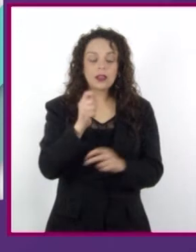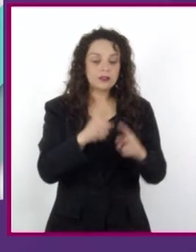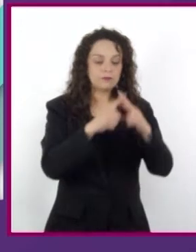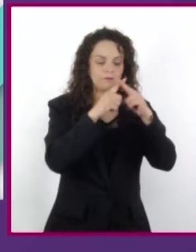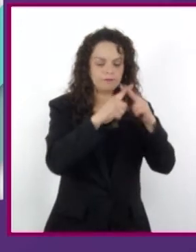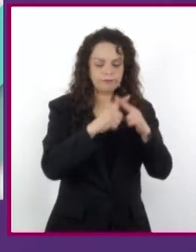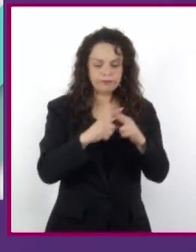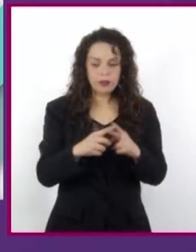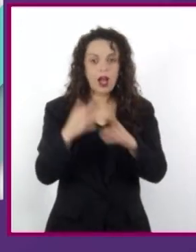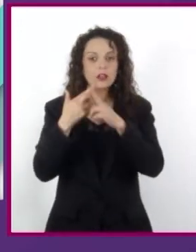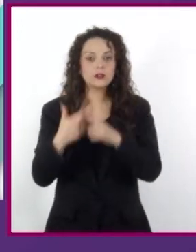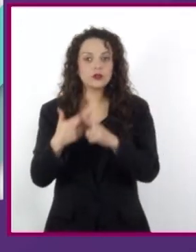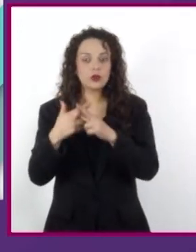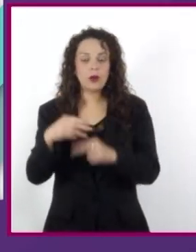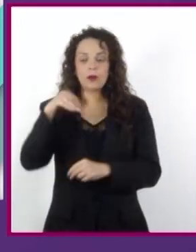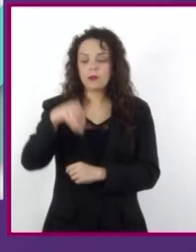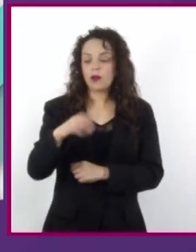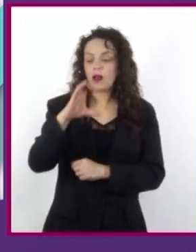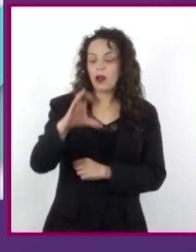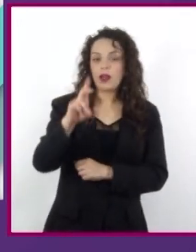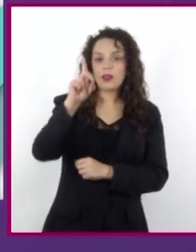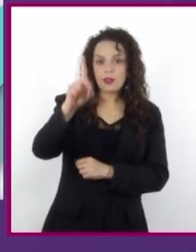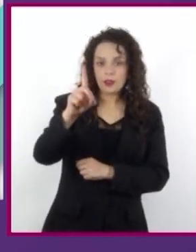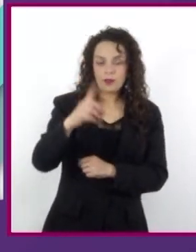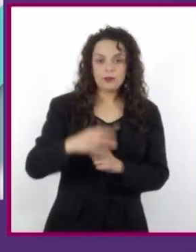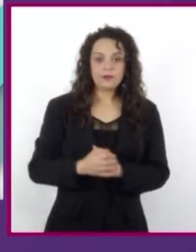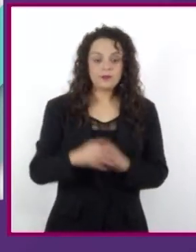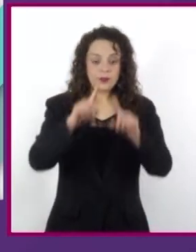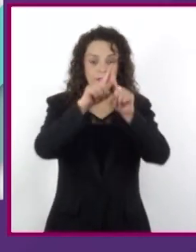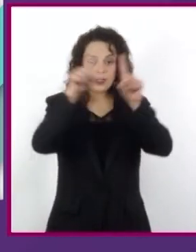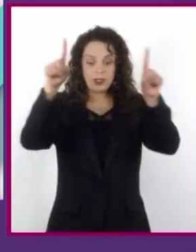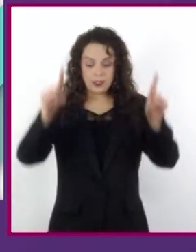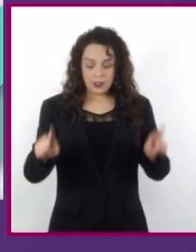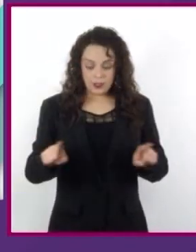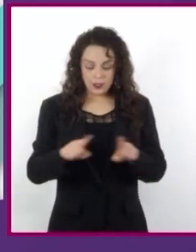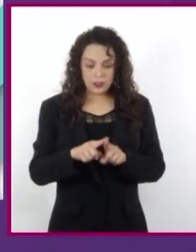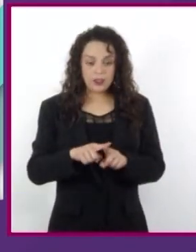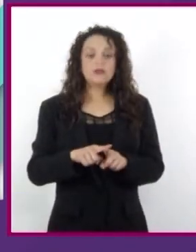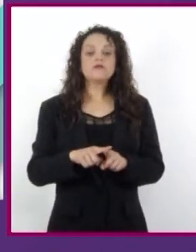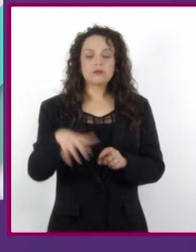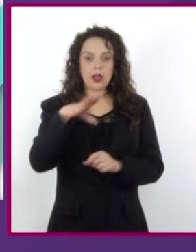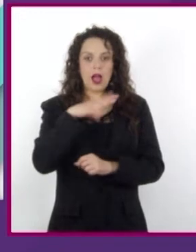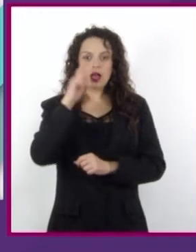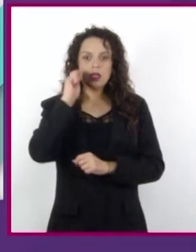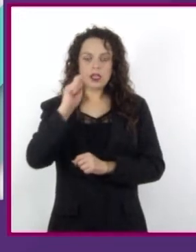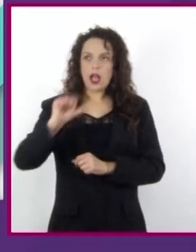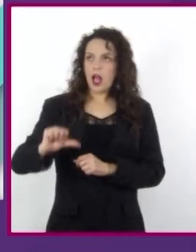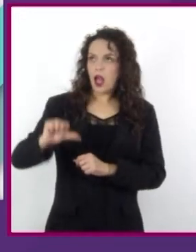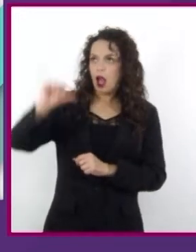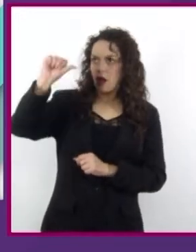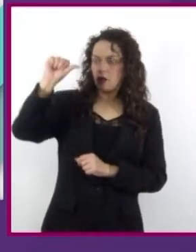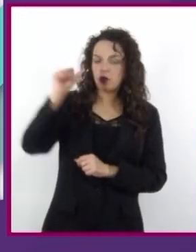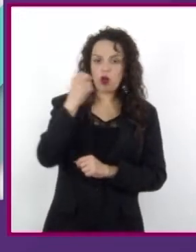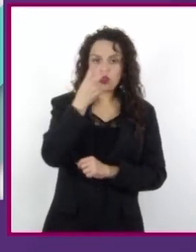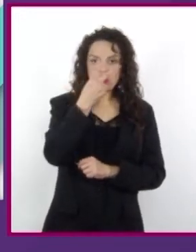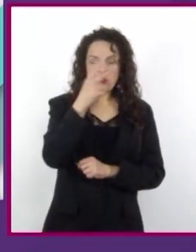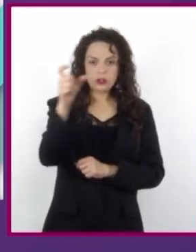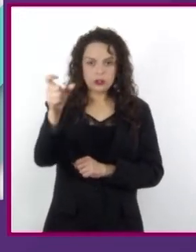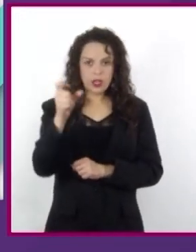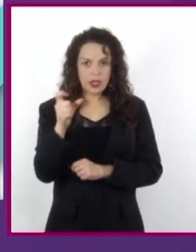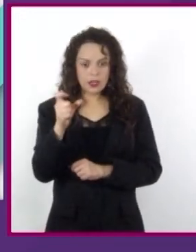del máximo común divisor. Del rectángulo tenemos que la altura es de 2x y la